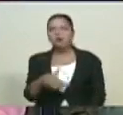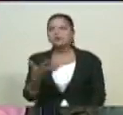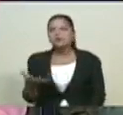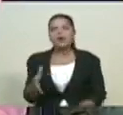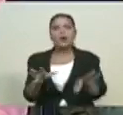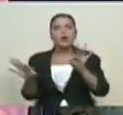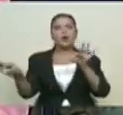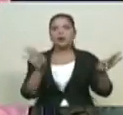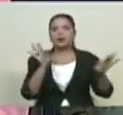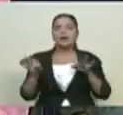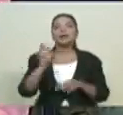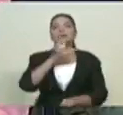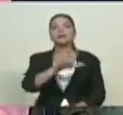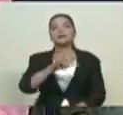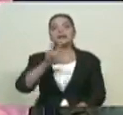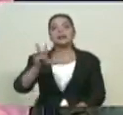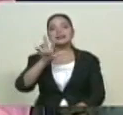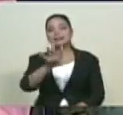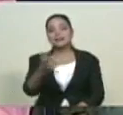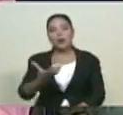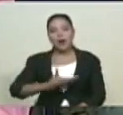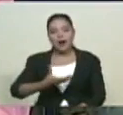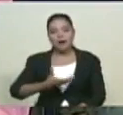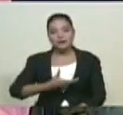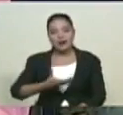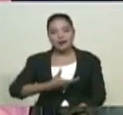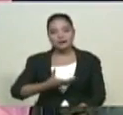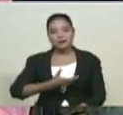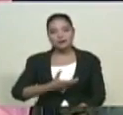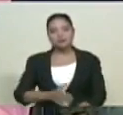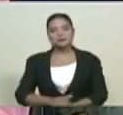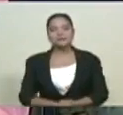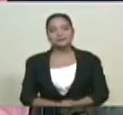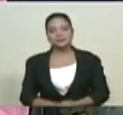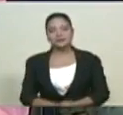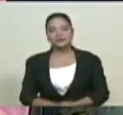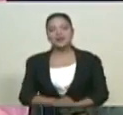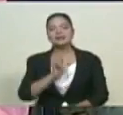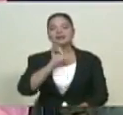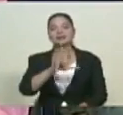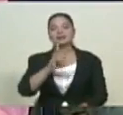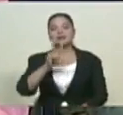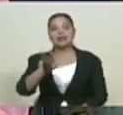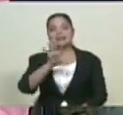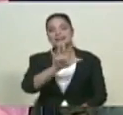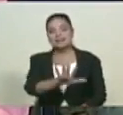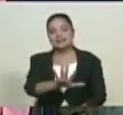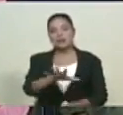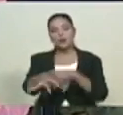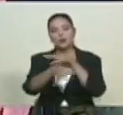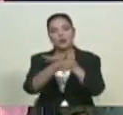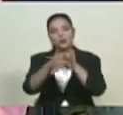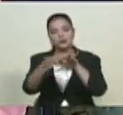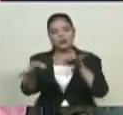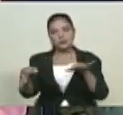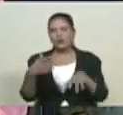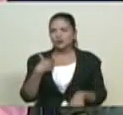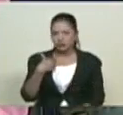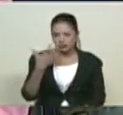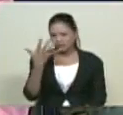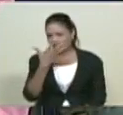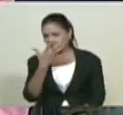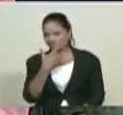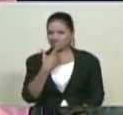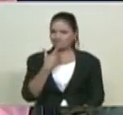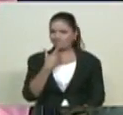los 335 alcaldes y alcaldesas de los 335 municipios. Yo dudo que haya